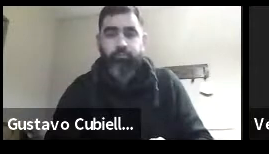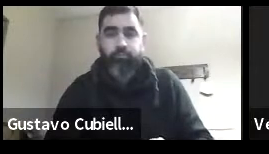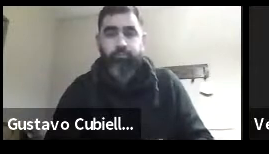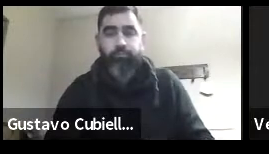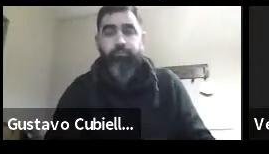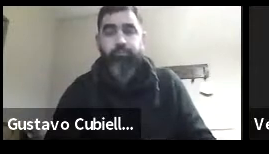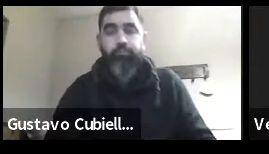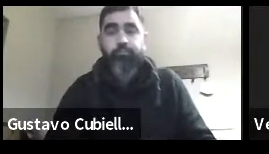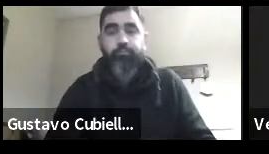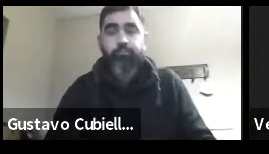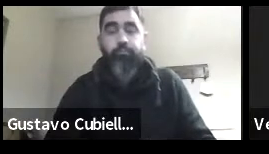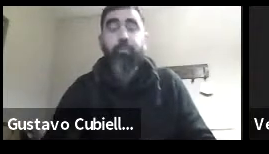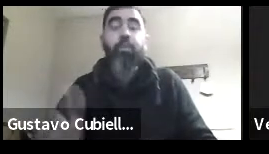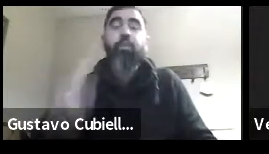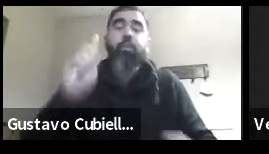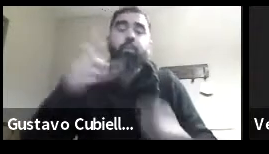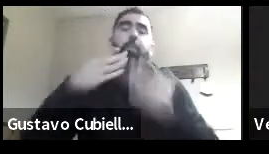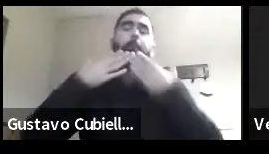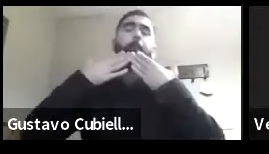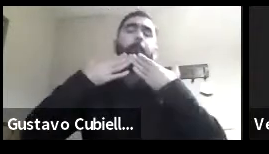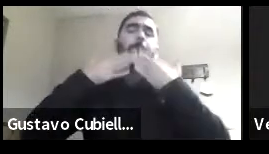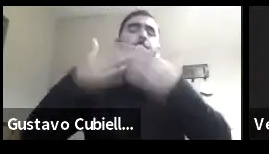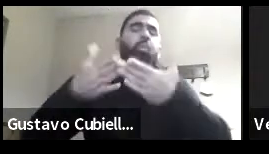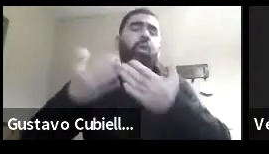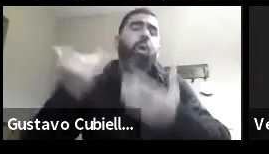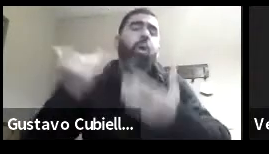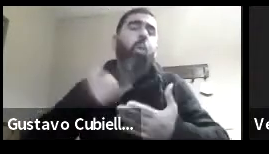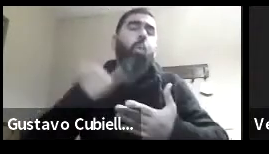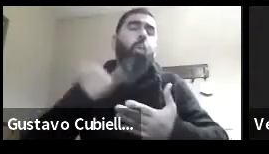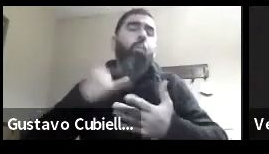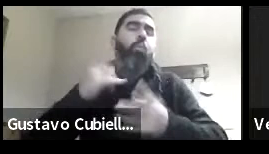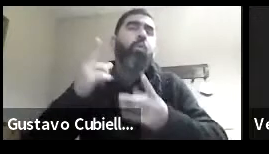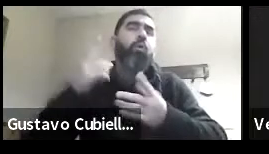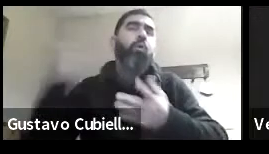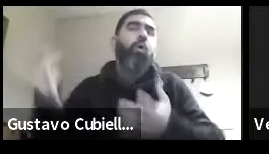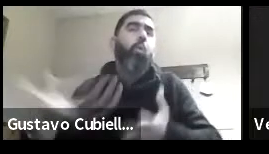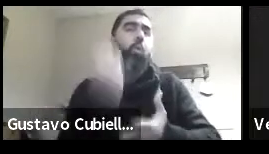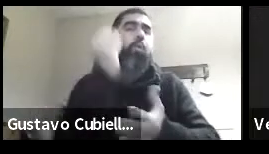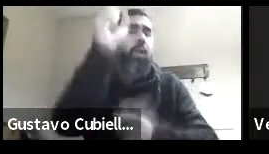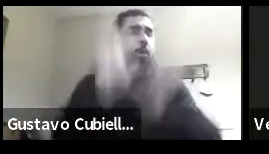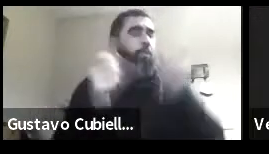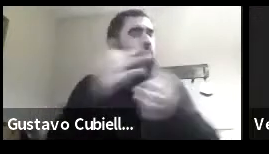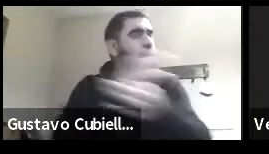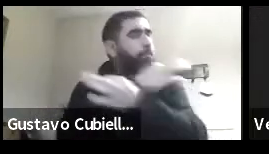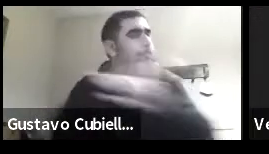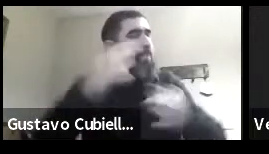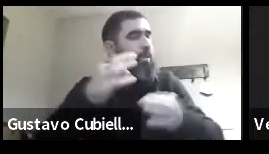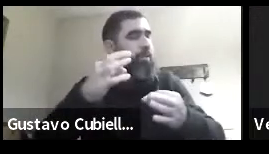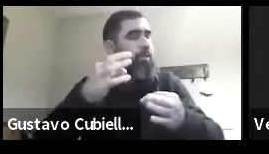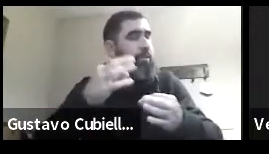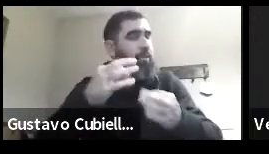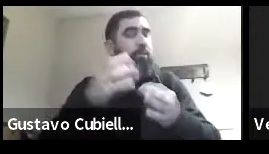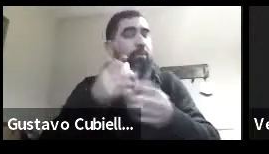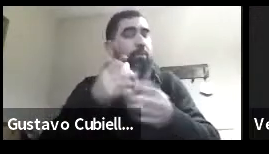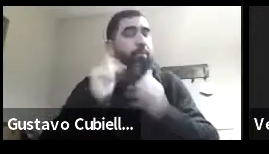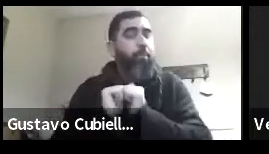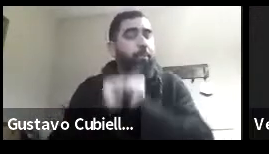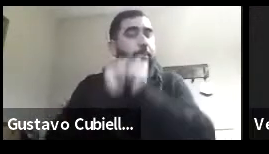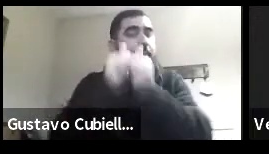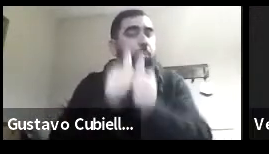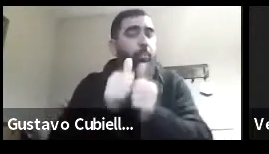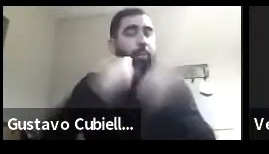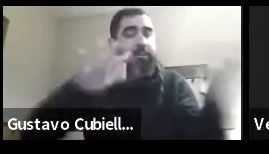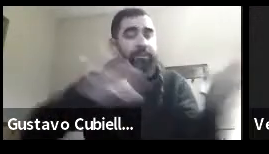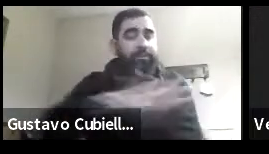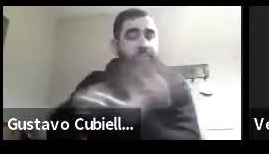Y después preguntamos, también indagamos sobre cómo le ha resultado conseguir la persona adecuada y formada para acompañar y comprender su situación